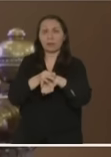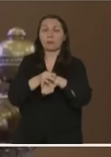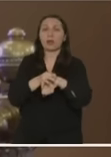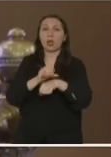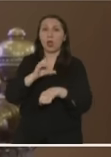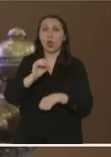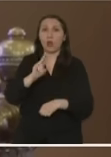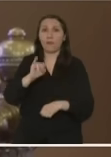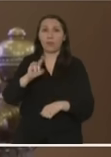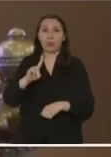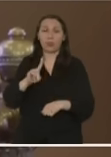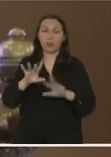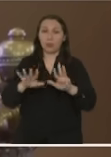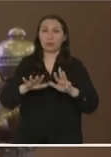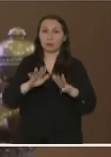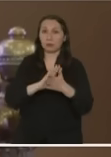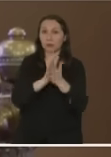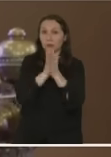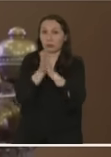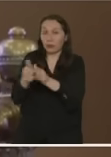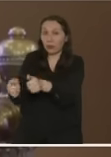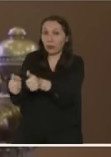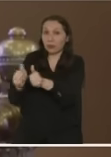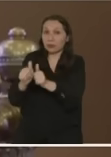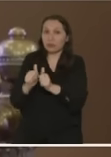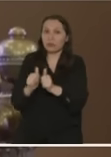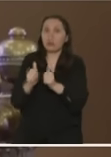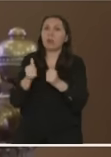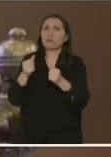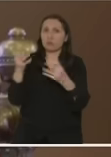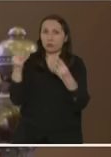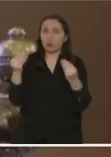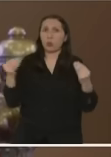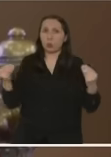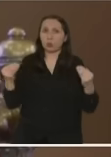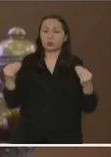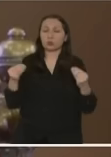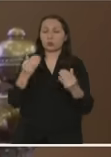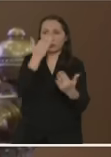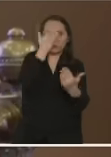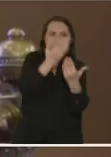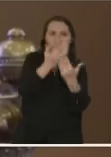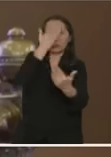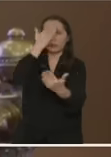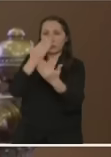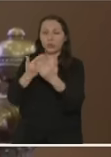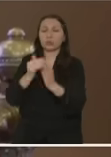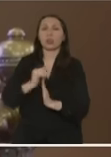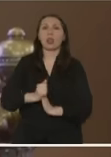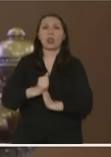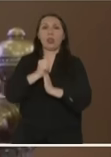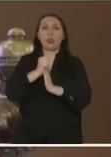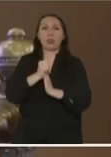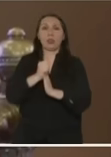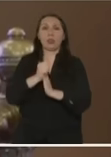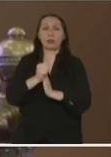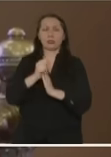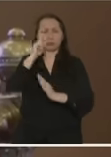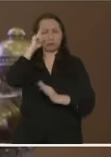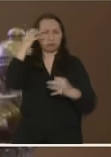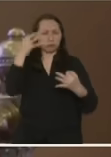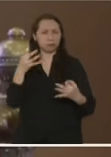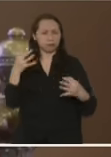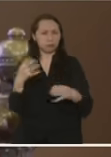COVID-19. Todos estos desafíos y muchos más los enfrentó con liderazgo y con